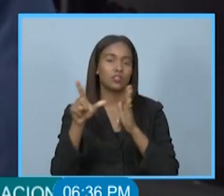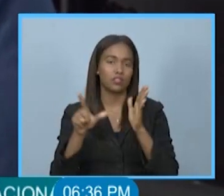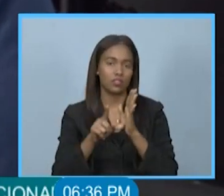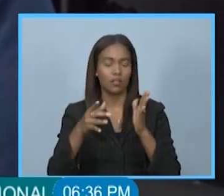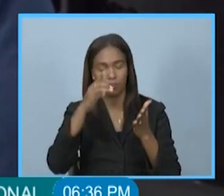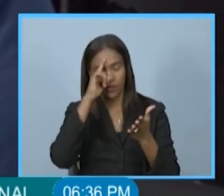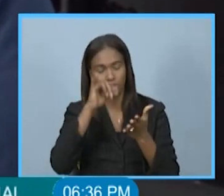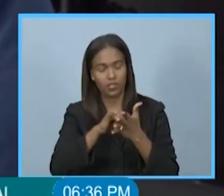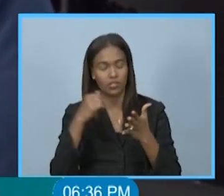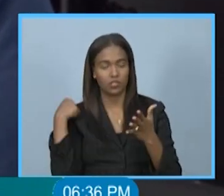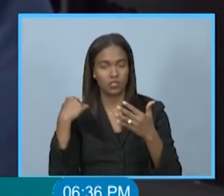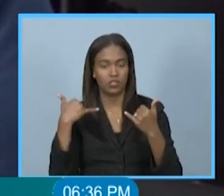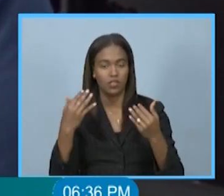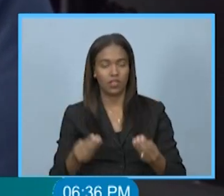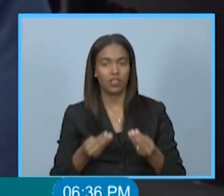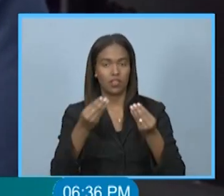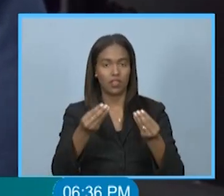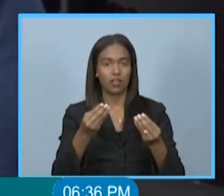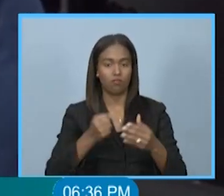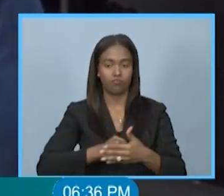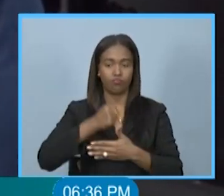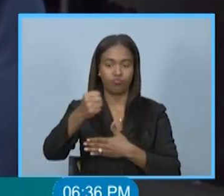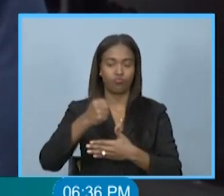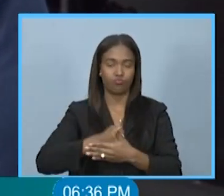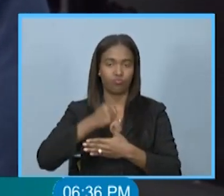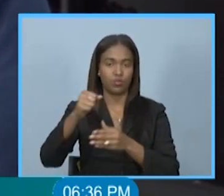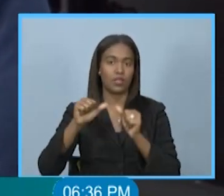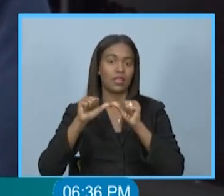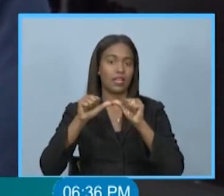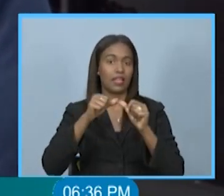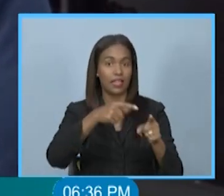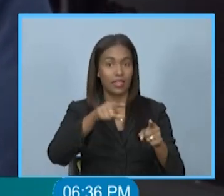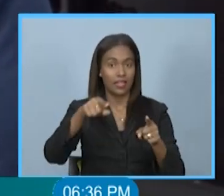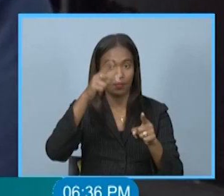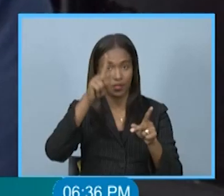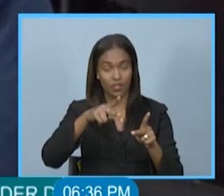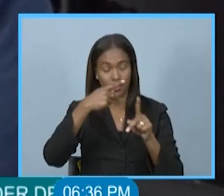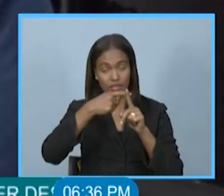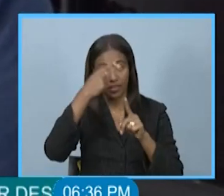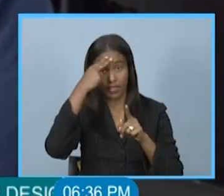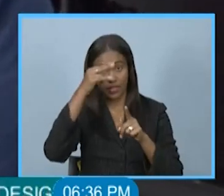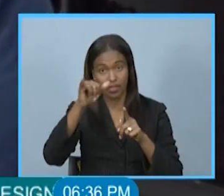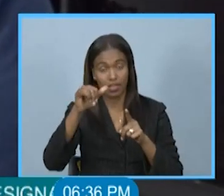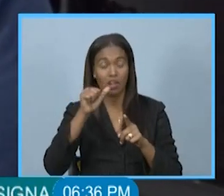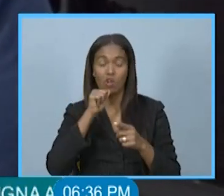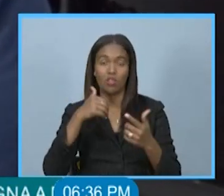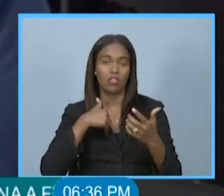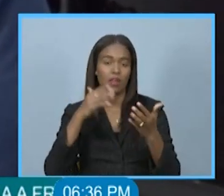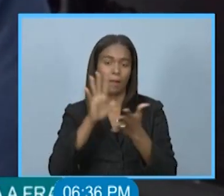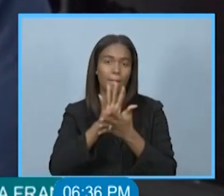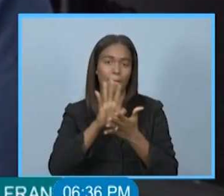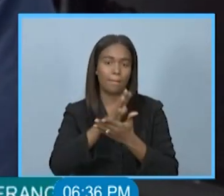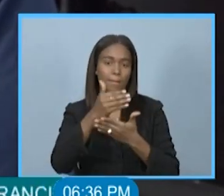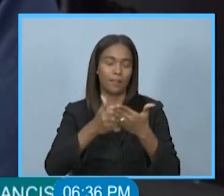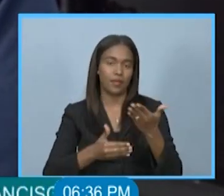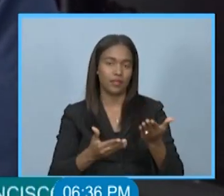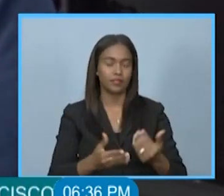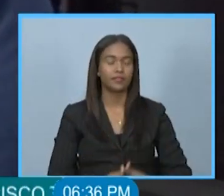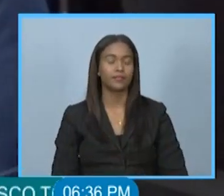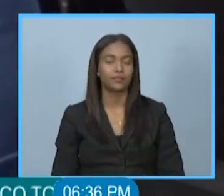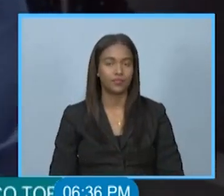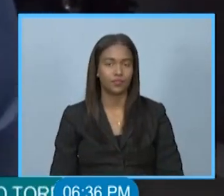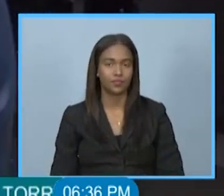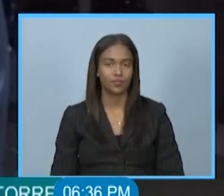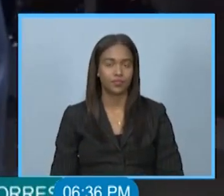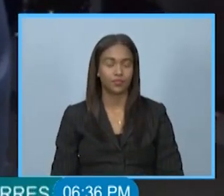esto está generando repatriaciones masivas de haitianos que no cuentan con la documentación pertinente